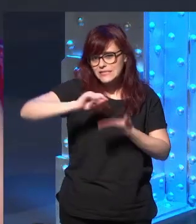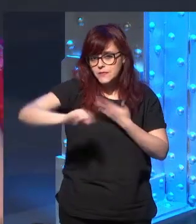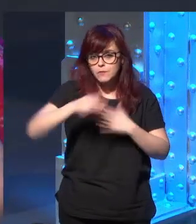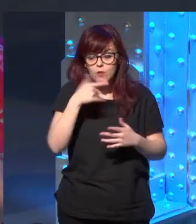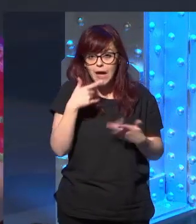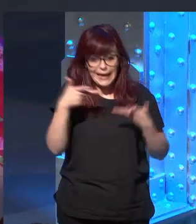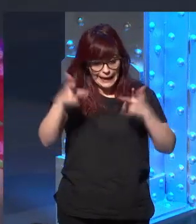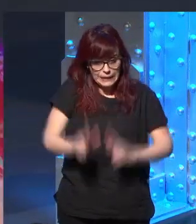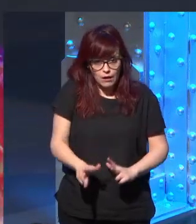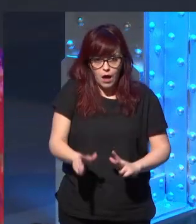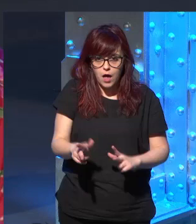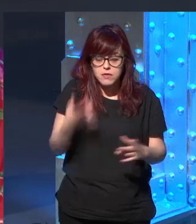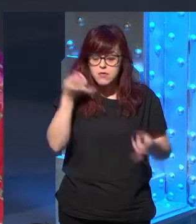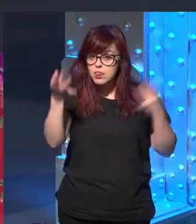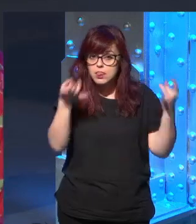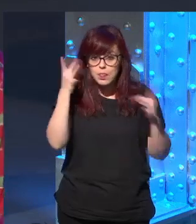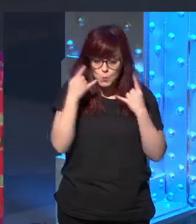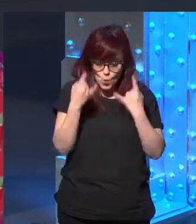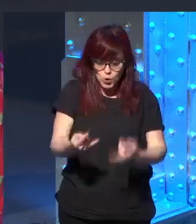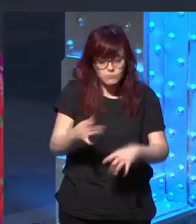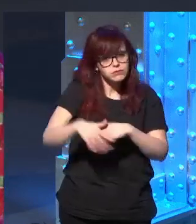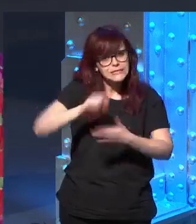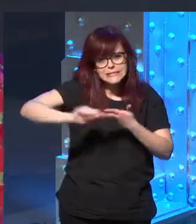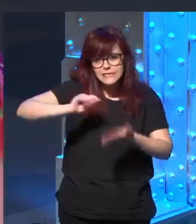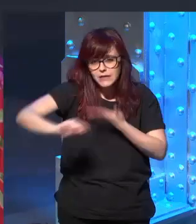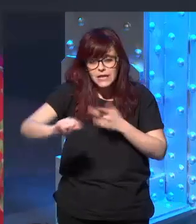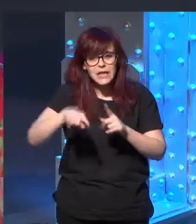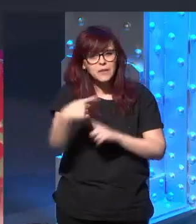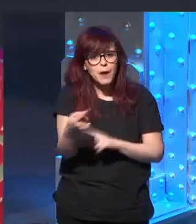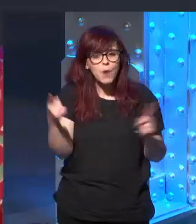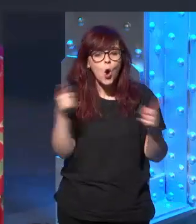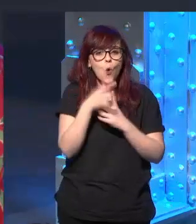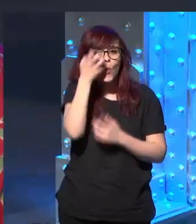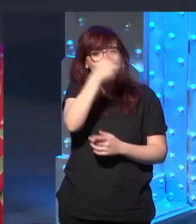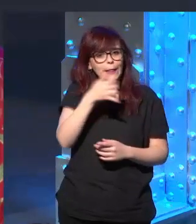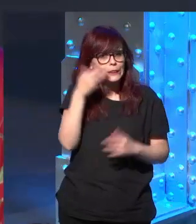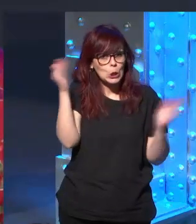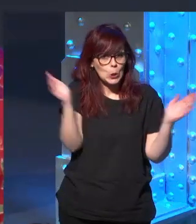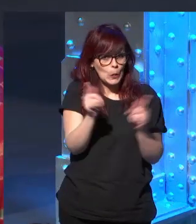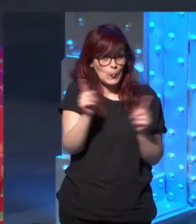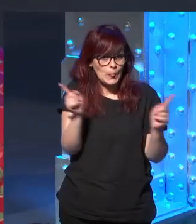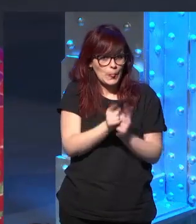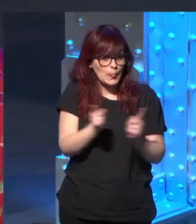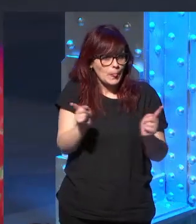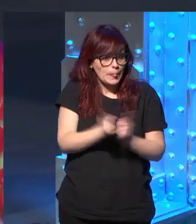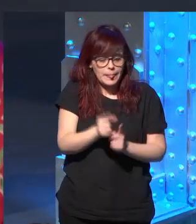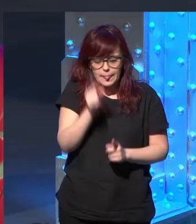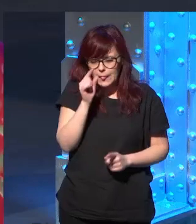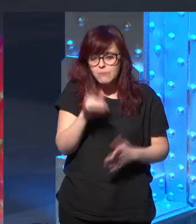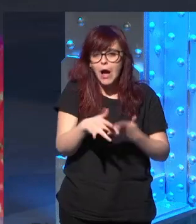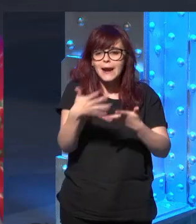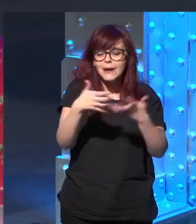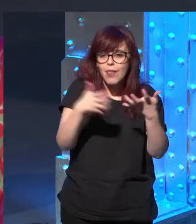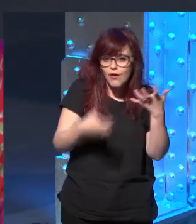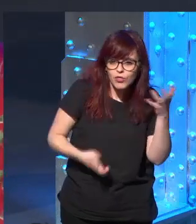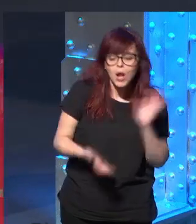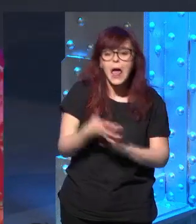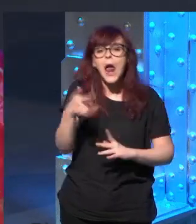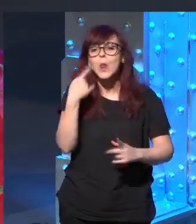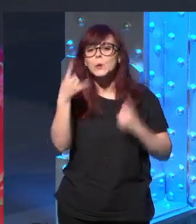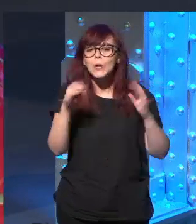mantenerme quieta y entretenida, y empecé también a escribir pequeños cuentos, pues también muy, muy pequeñas, redacciones, alguna